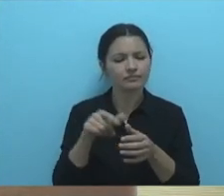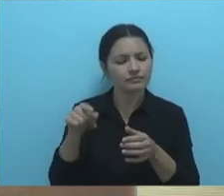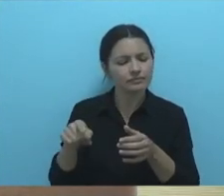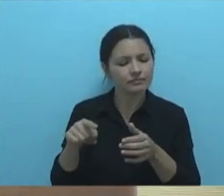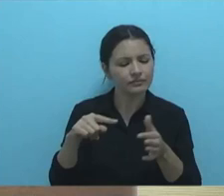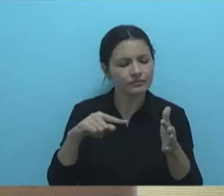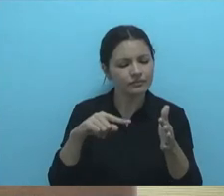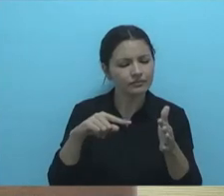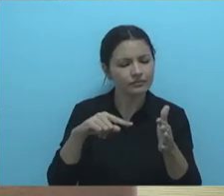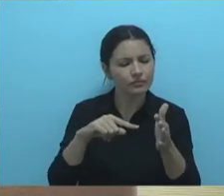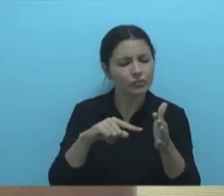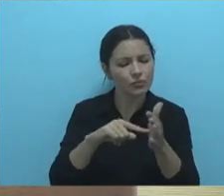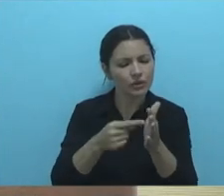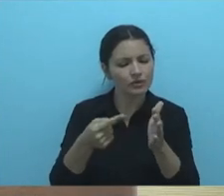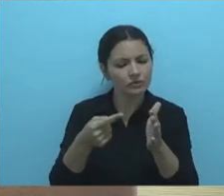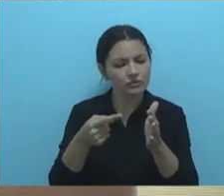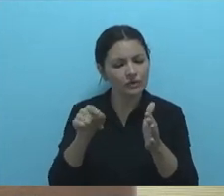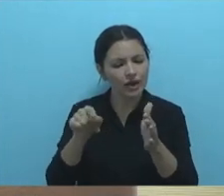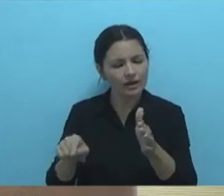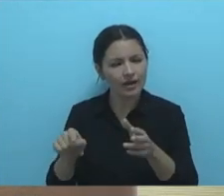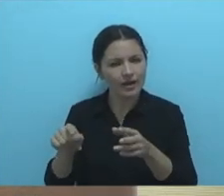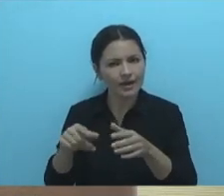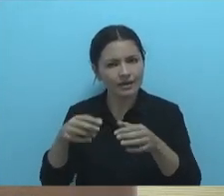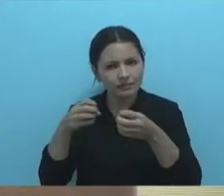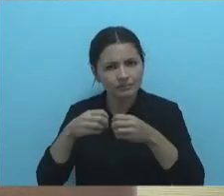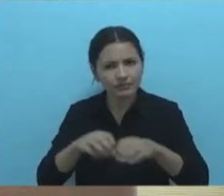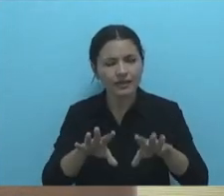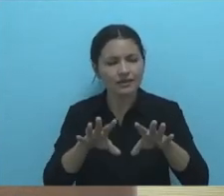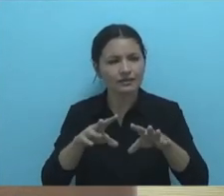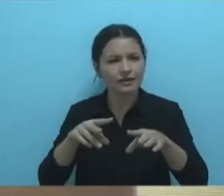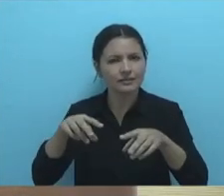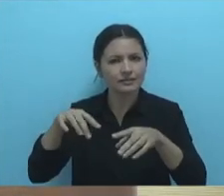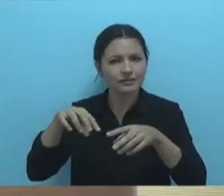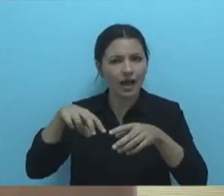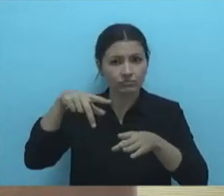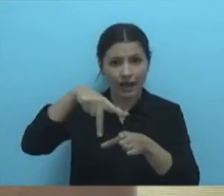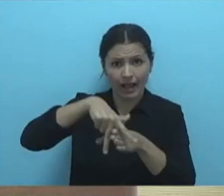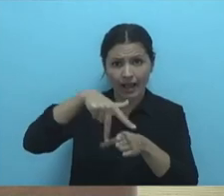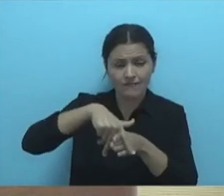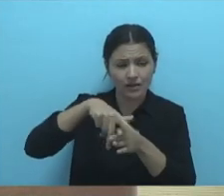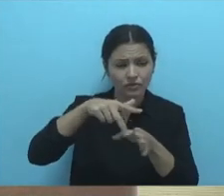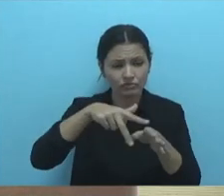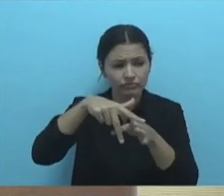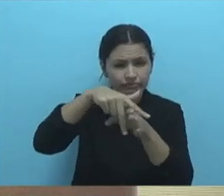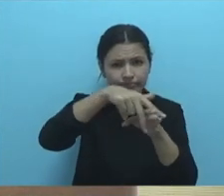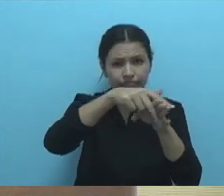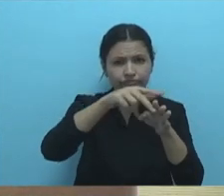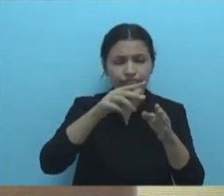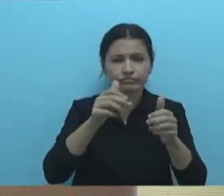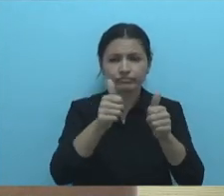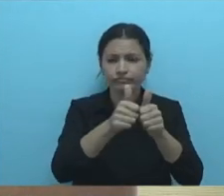empieza a ascender por el Paraná escribe una carta maravillosa dice voy al frente de